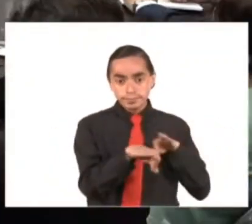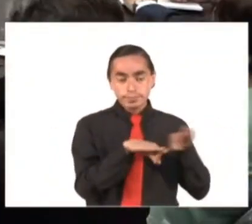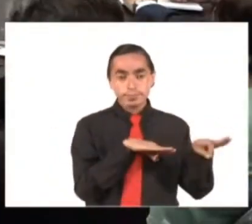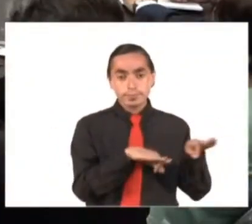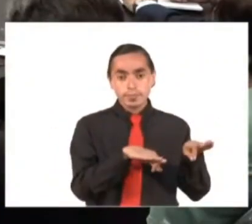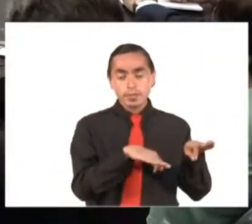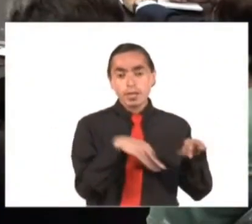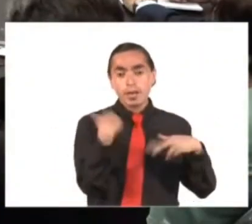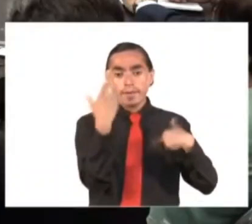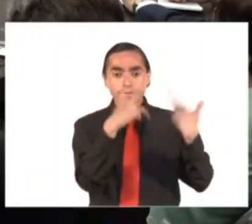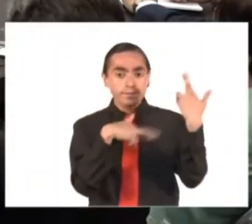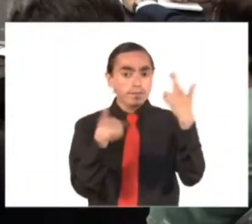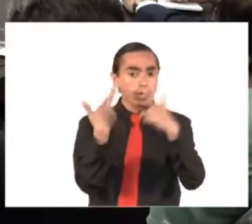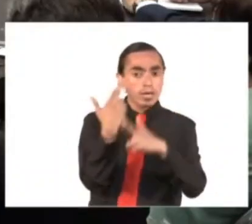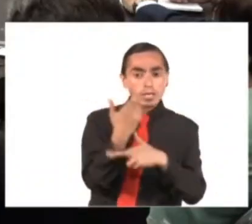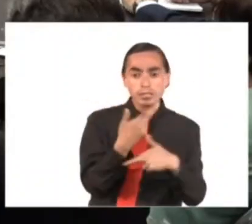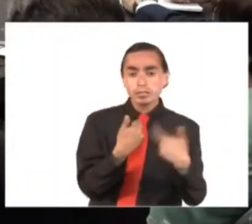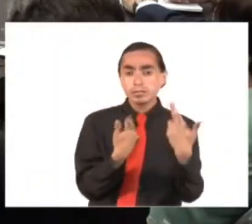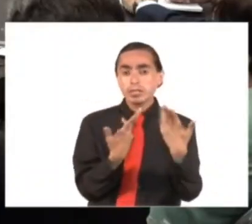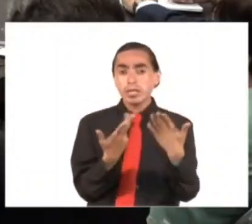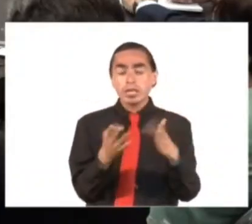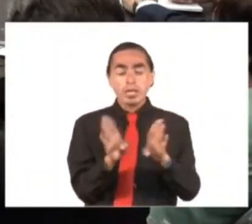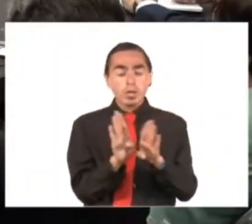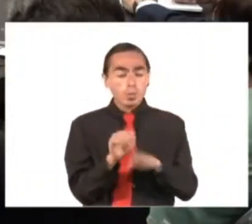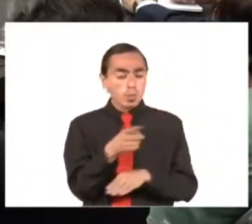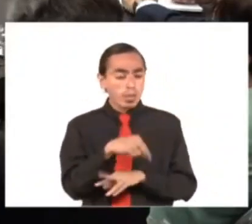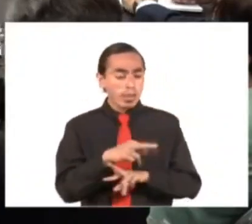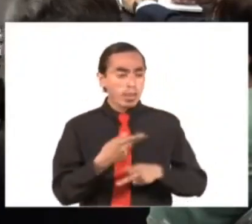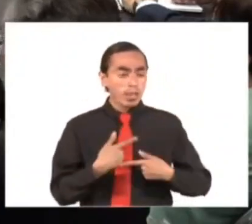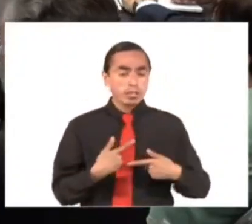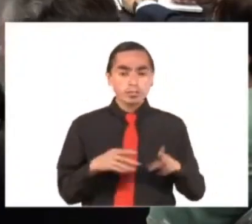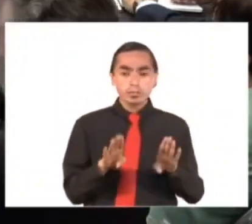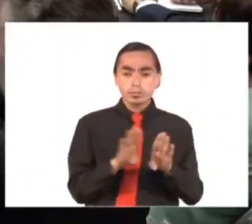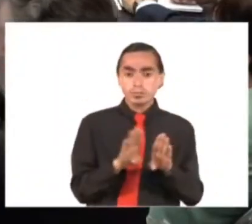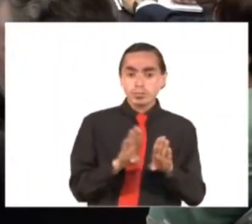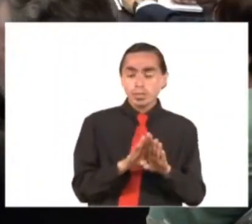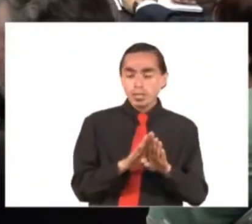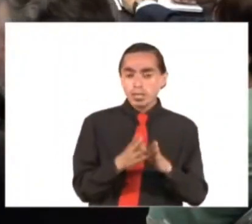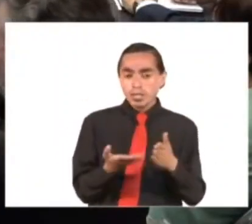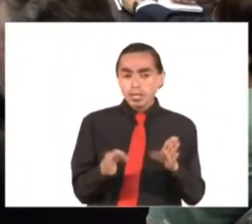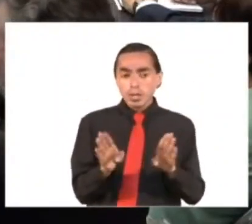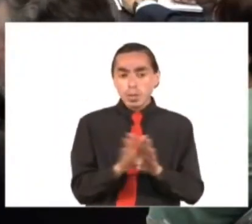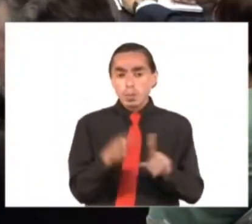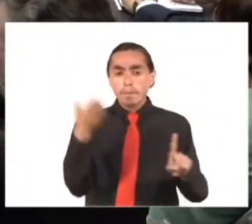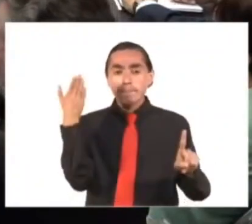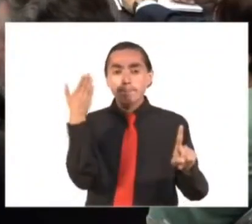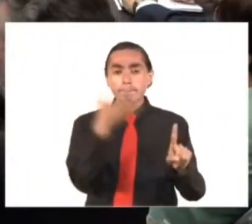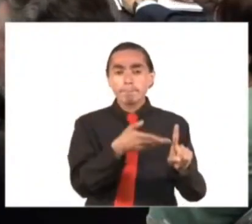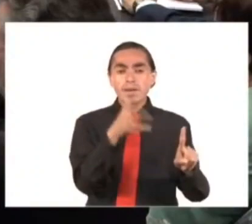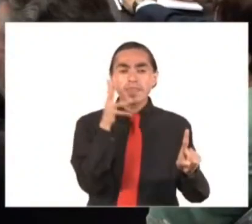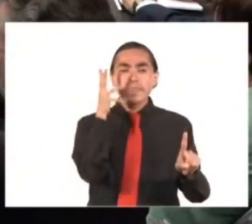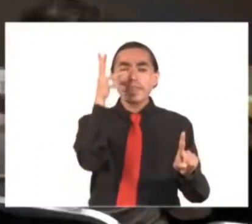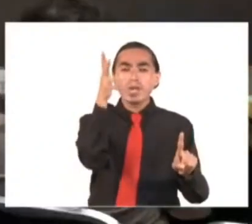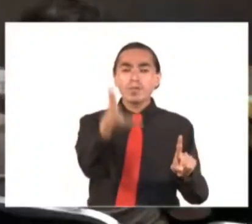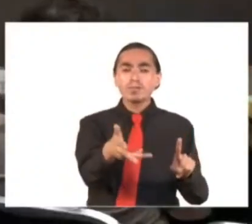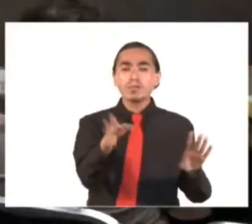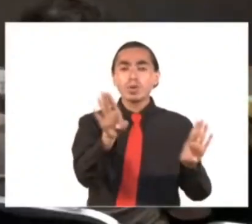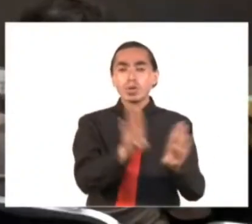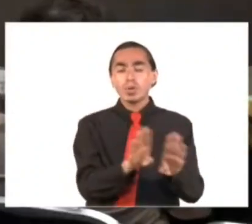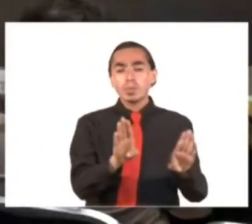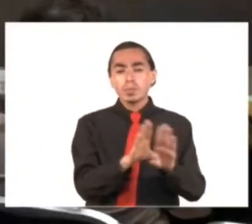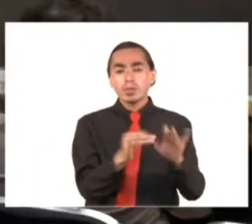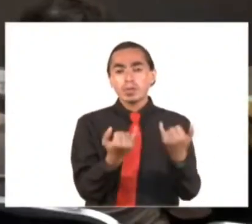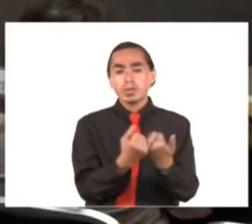una valoración de qué implicaciones ha tenido esto para la ciudad y qué potencial tiene hacia futuro, tanto en términos